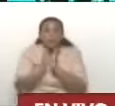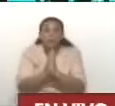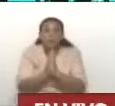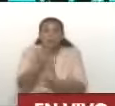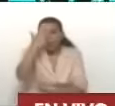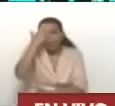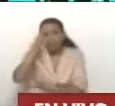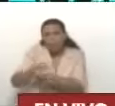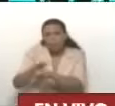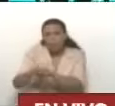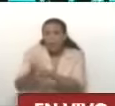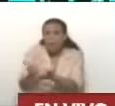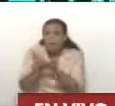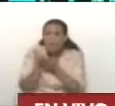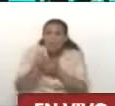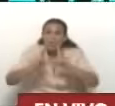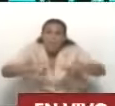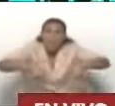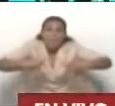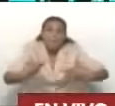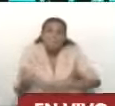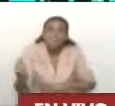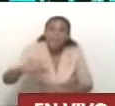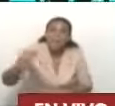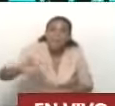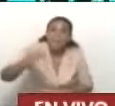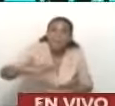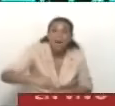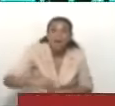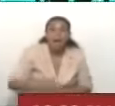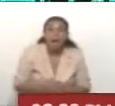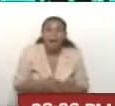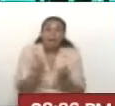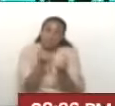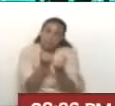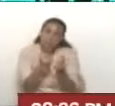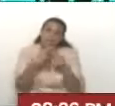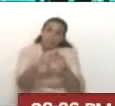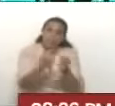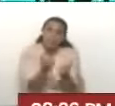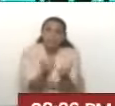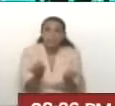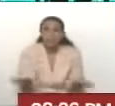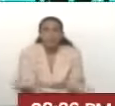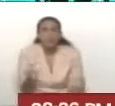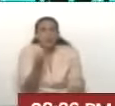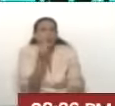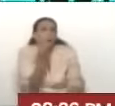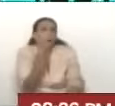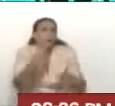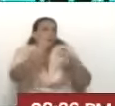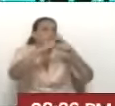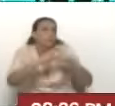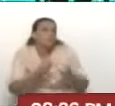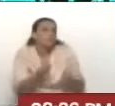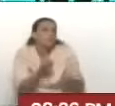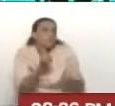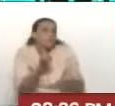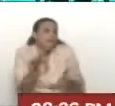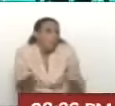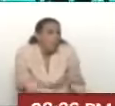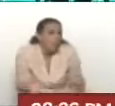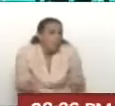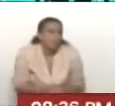fíjese, en que dupliquemos o hagamos... La inversión. ¿De cuánto estás hablando? ¿Qué dice